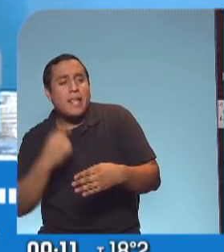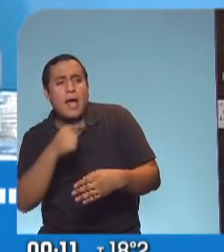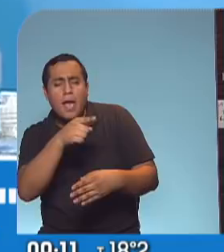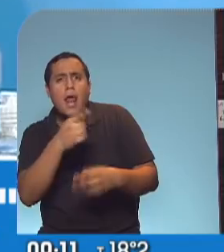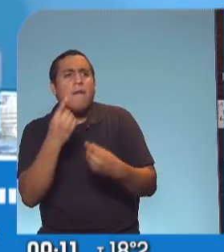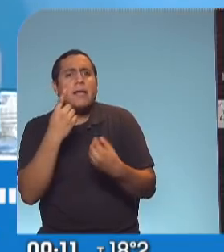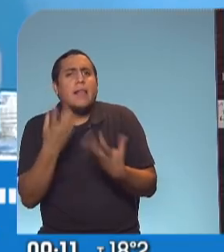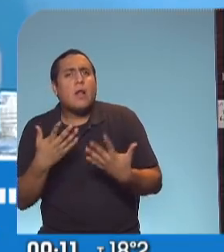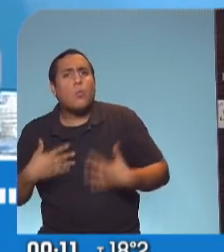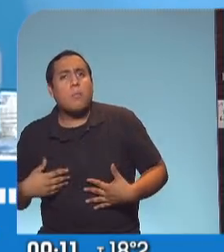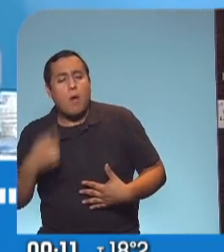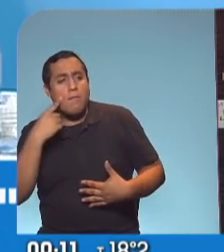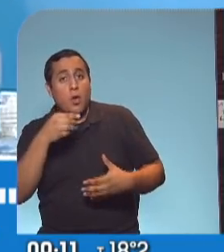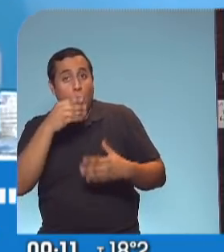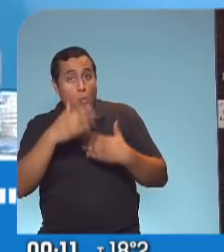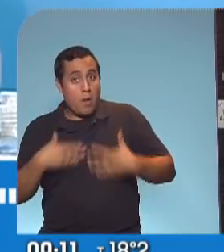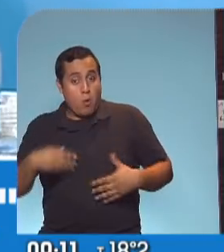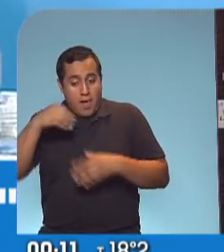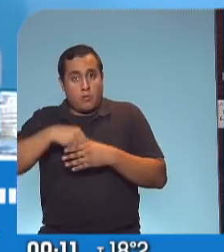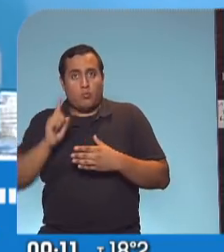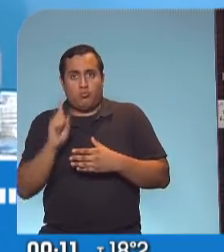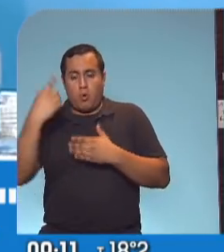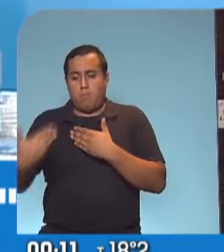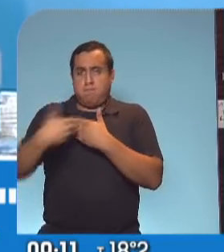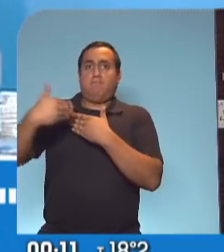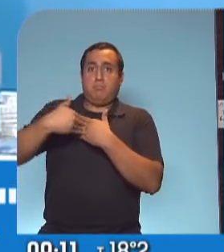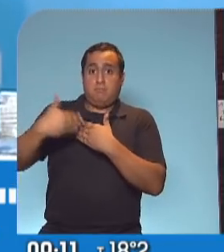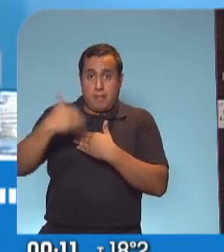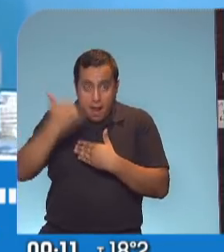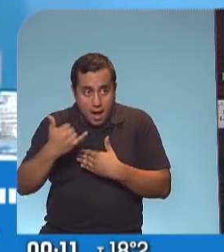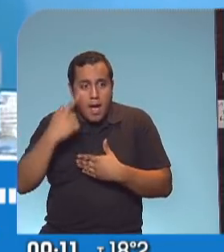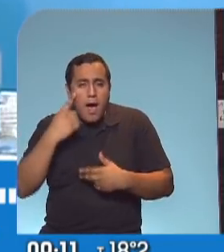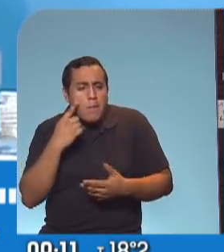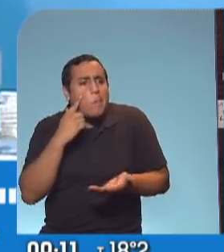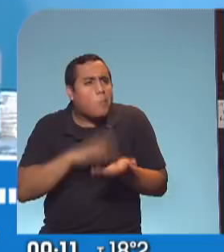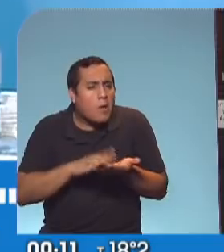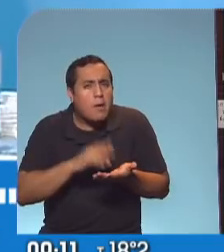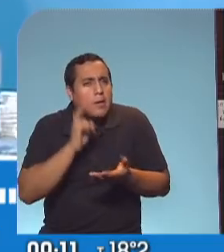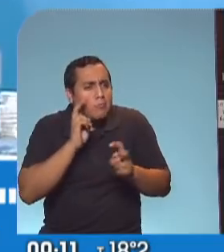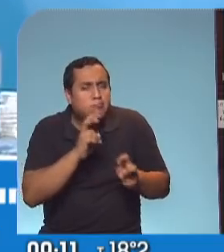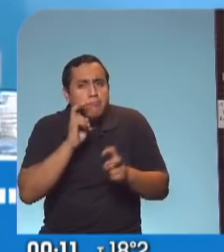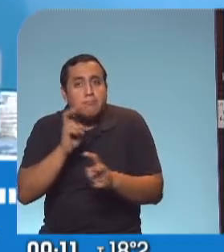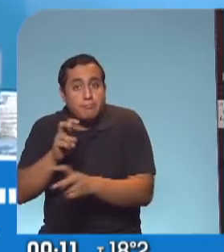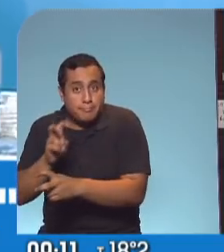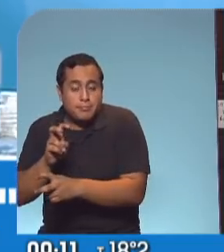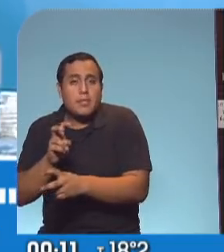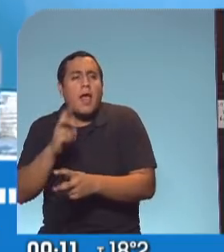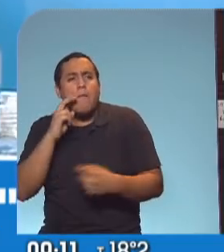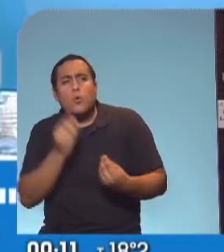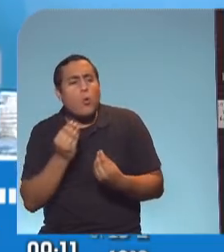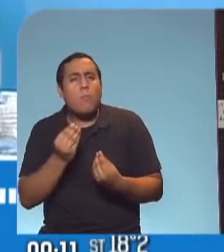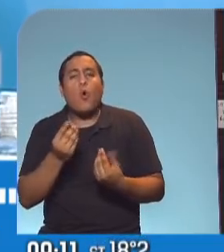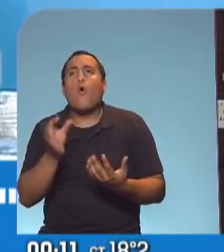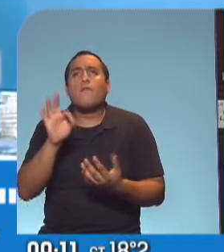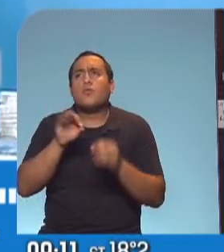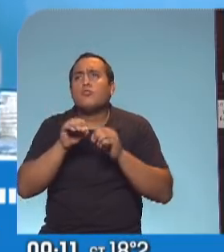no tienen un rol en el diagnóstico en relación a la aportación del virus y su transmisión, como sí